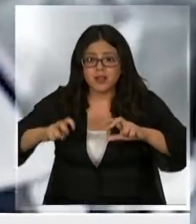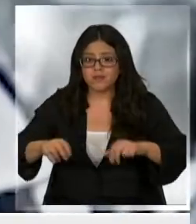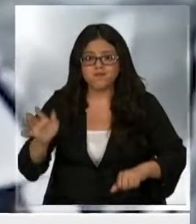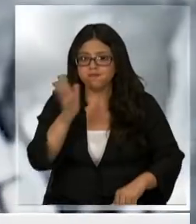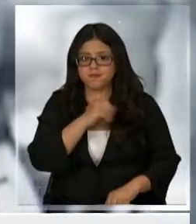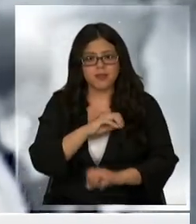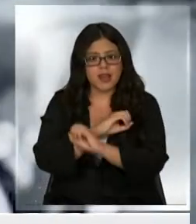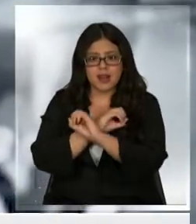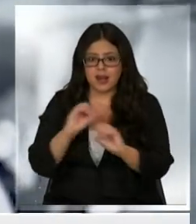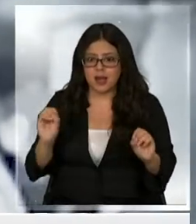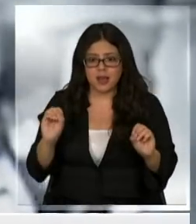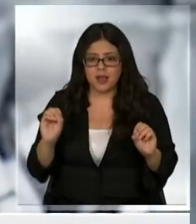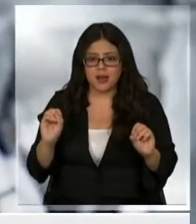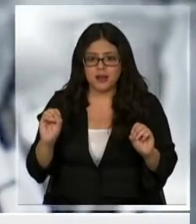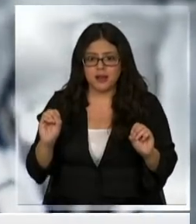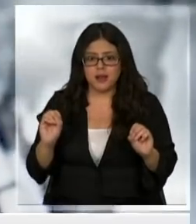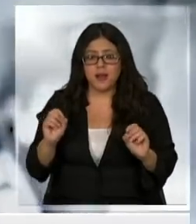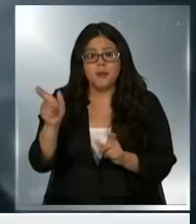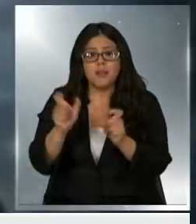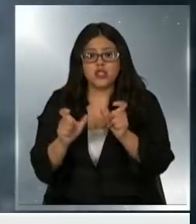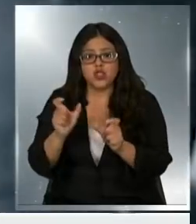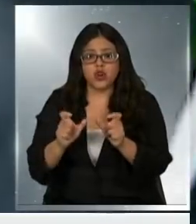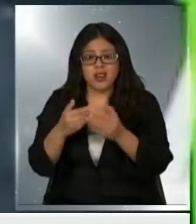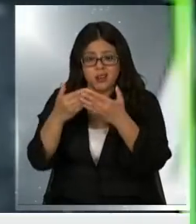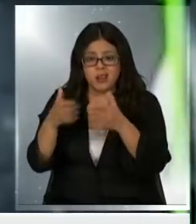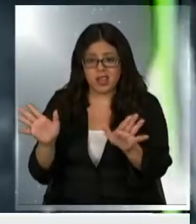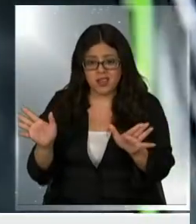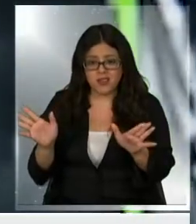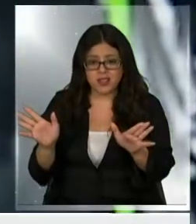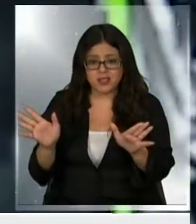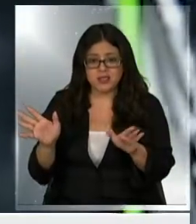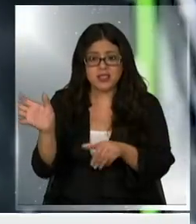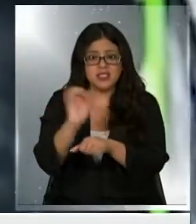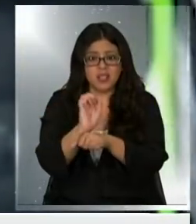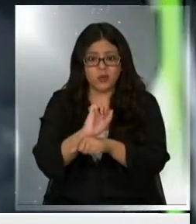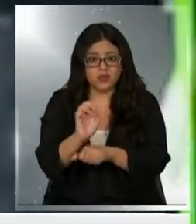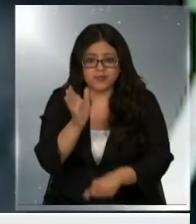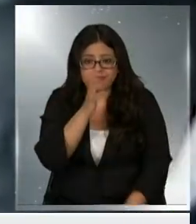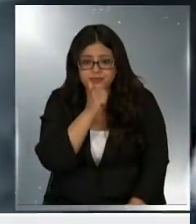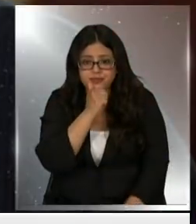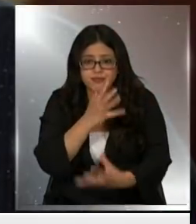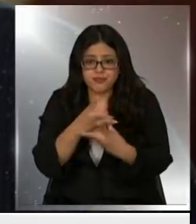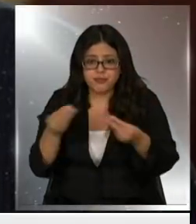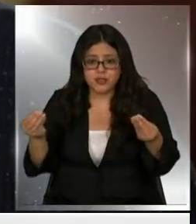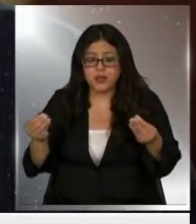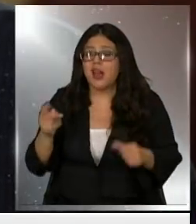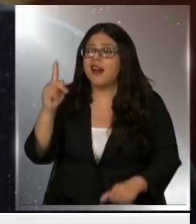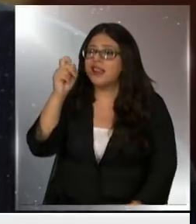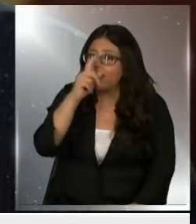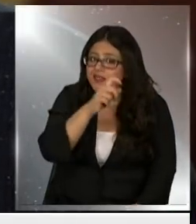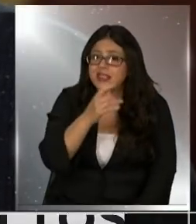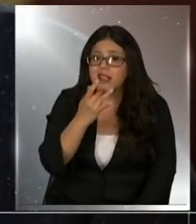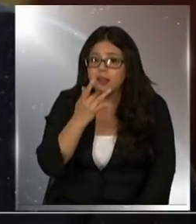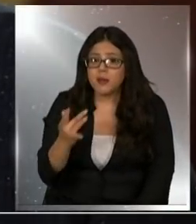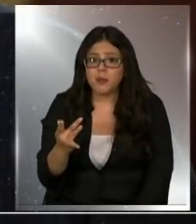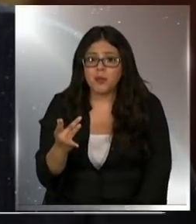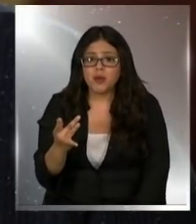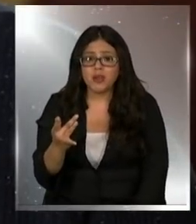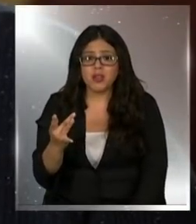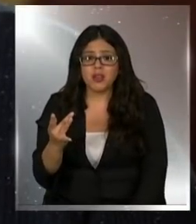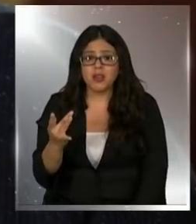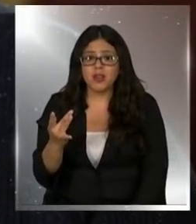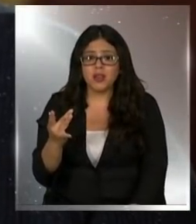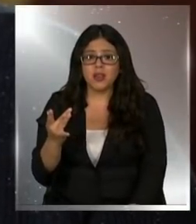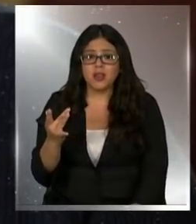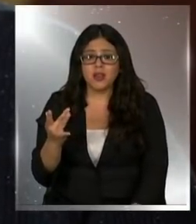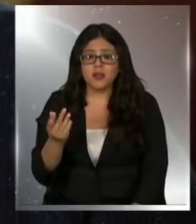arrojó resultados, los delincuentes aún están libres y su vehículo no aparece. Es difícil porque uno